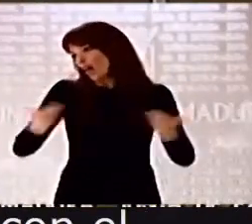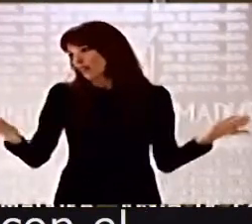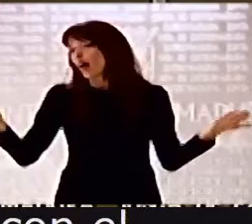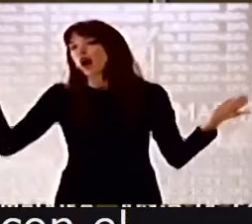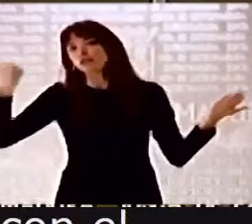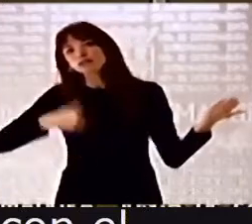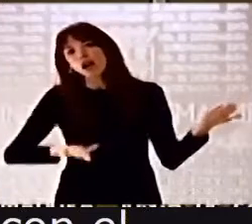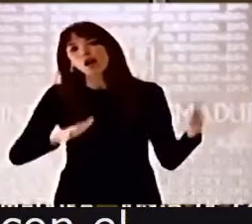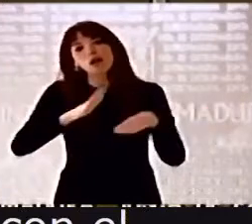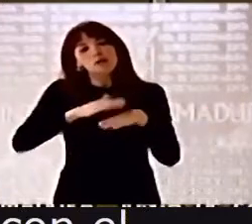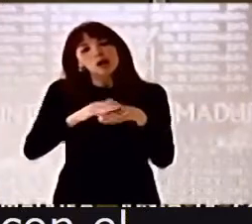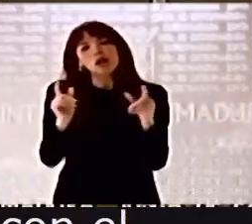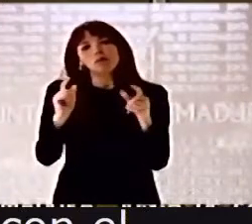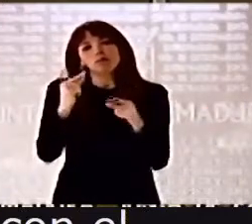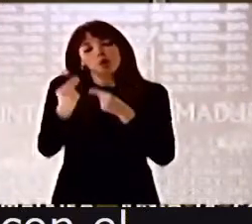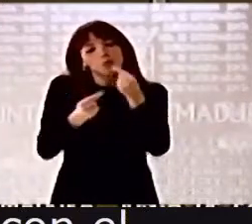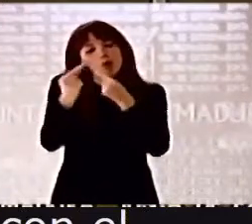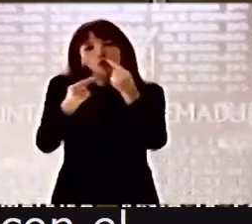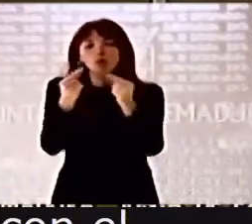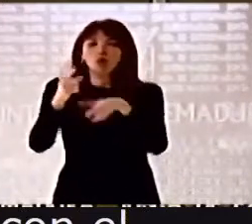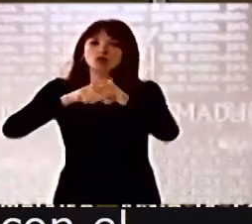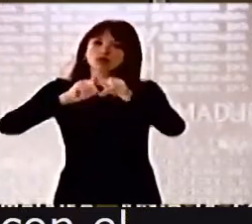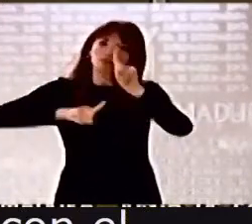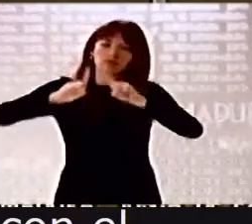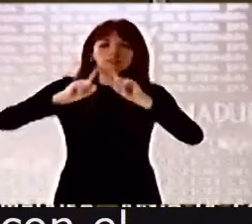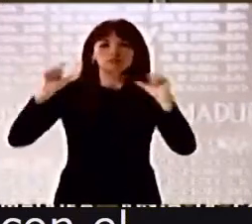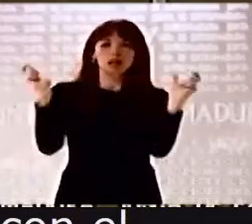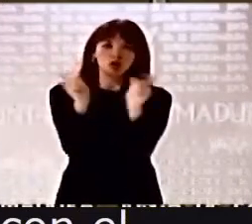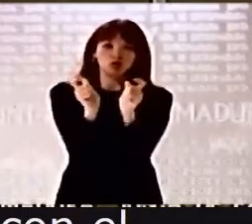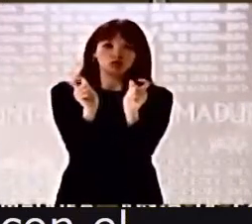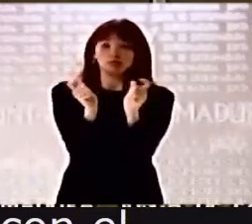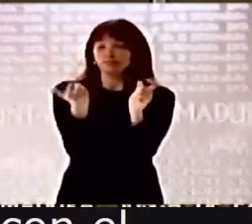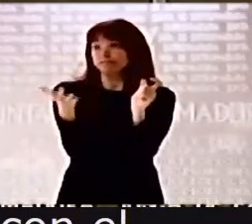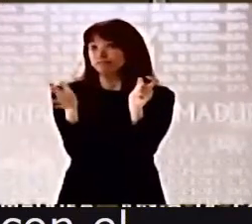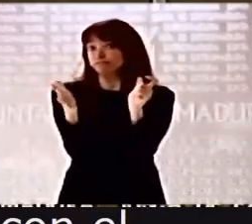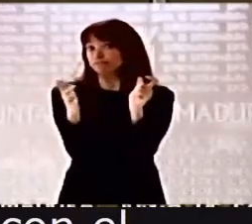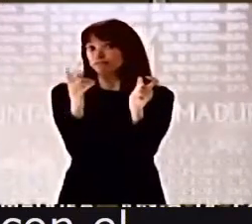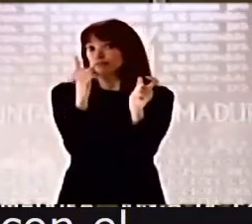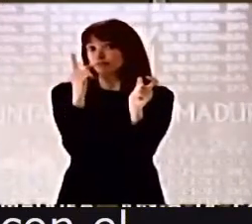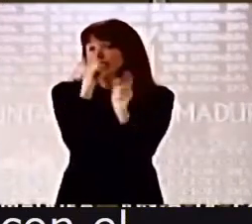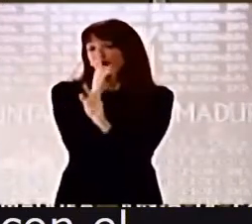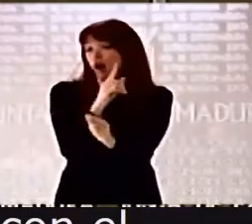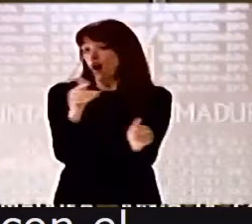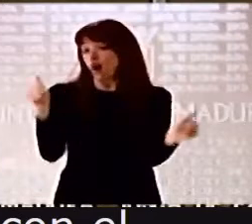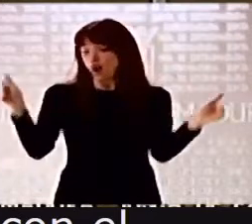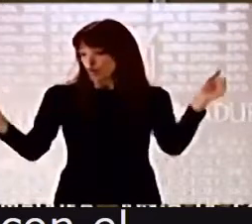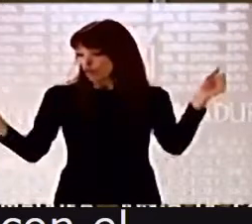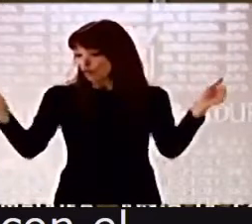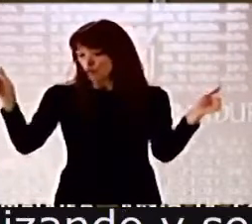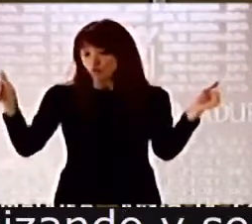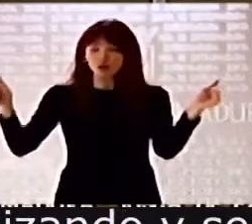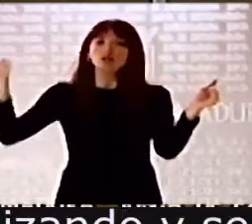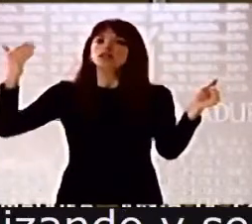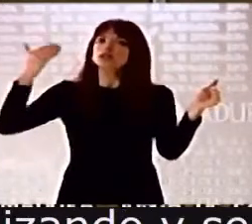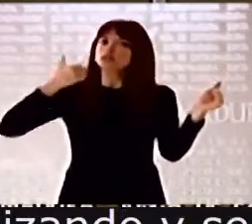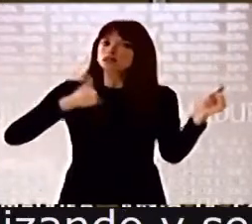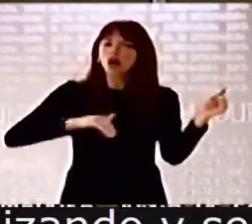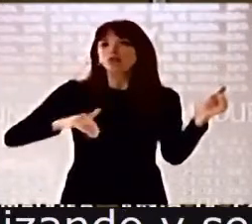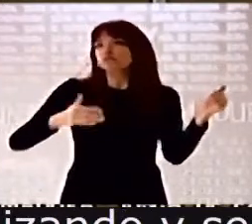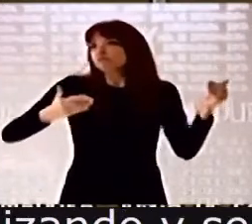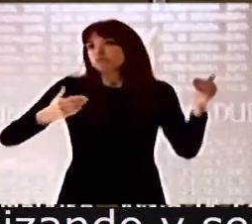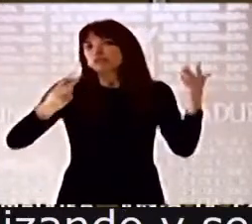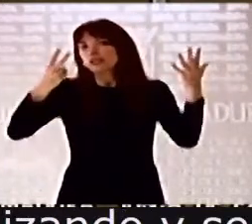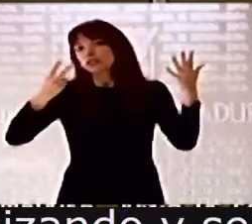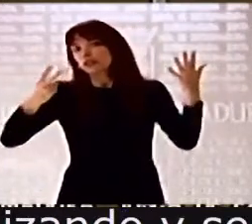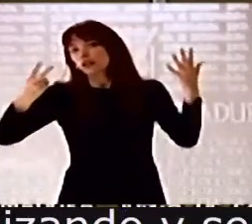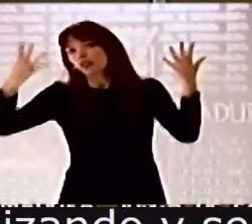vaya minimizando y desde luego será a lo largo de los 365 días del año algo que ocurra en no más de 7, 8 o 10